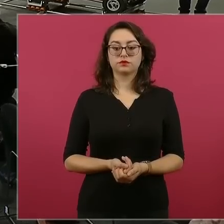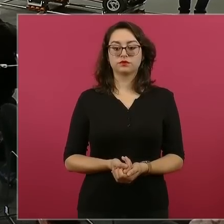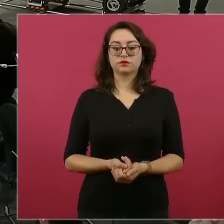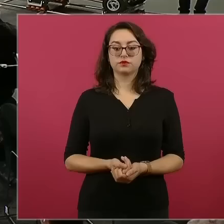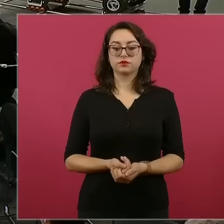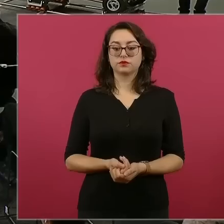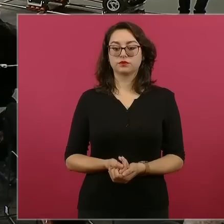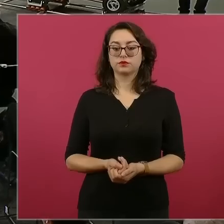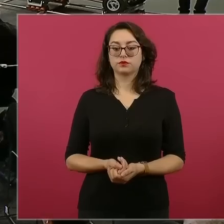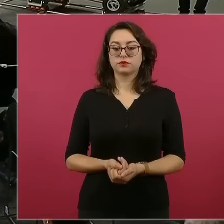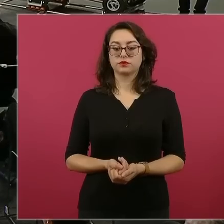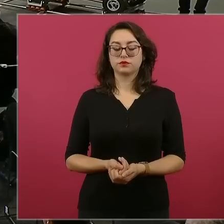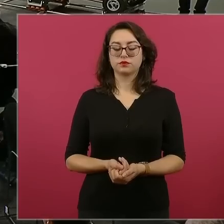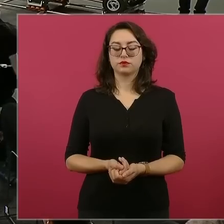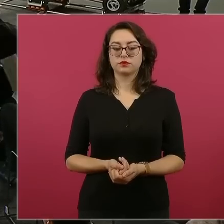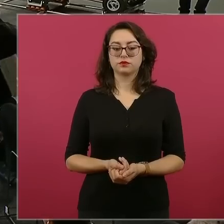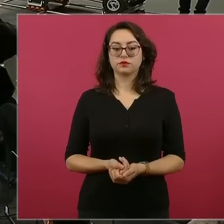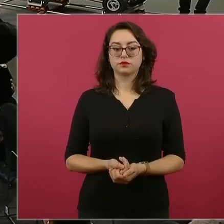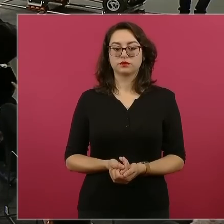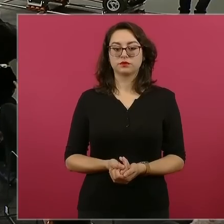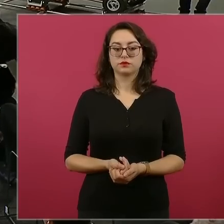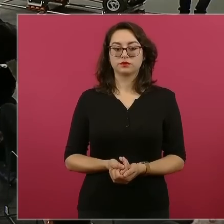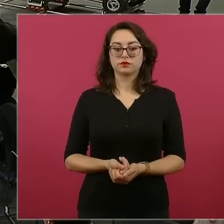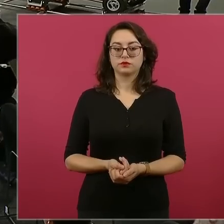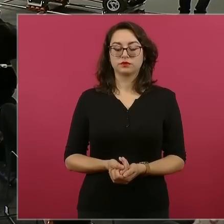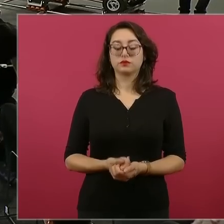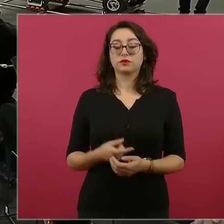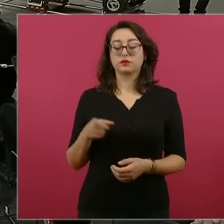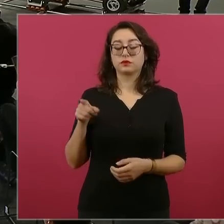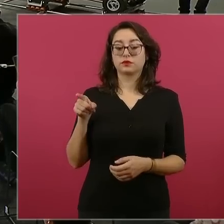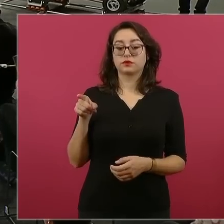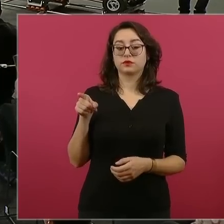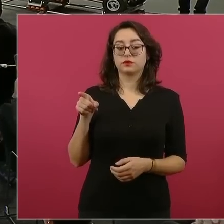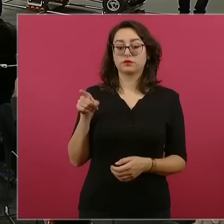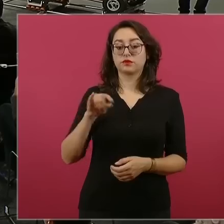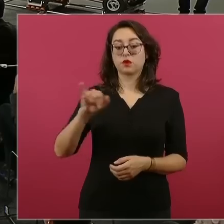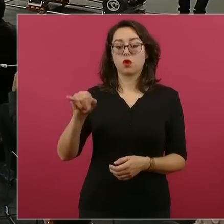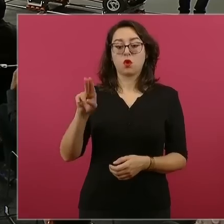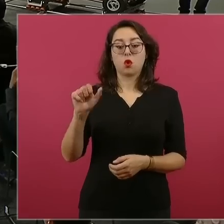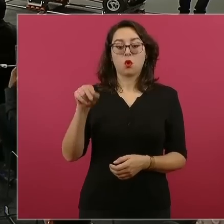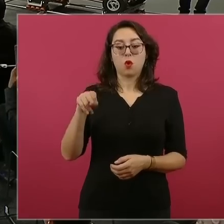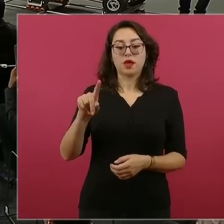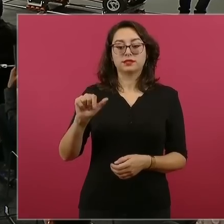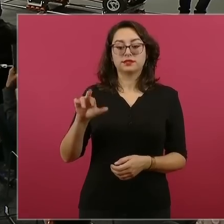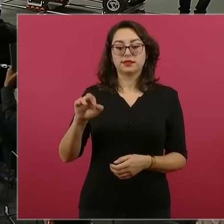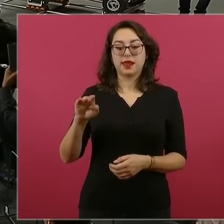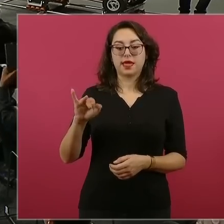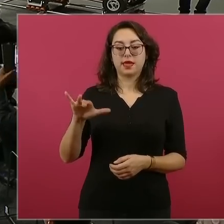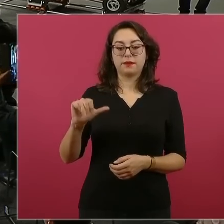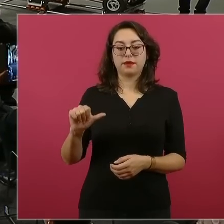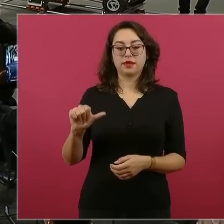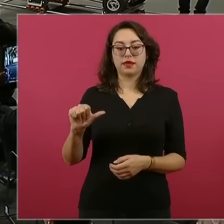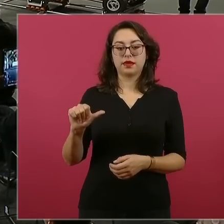Flores Magón con Juan Sarabia, un dirigente potosino excepcional,